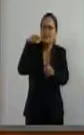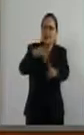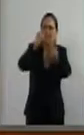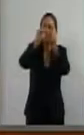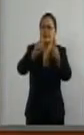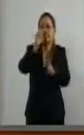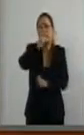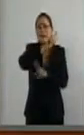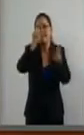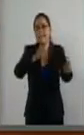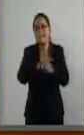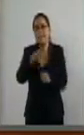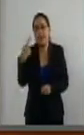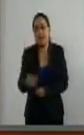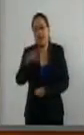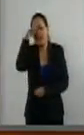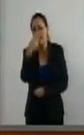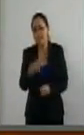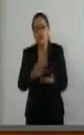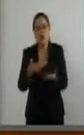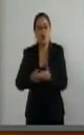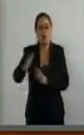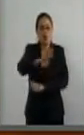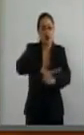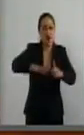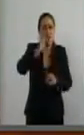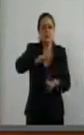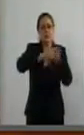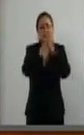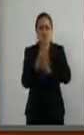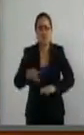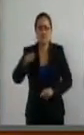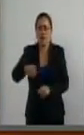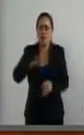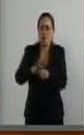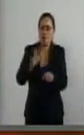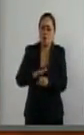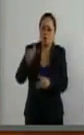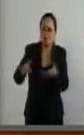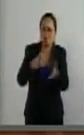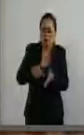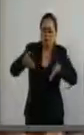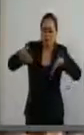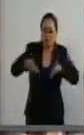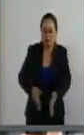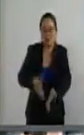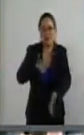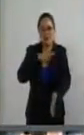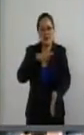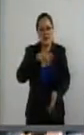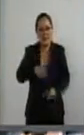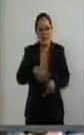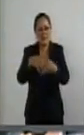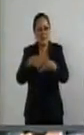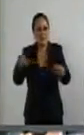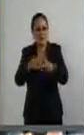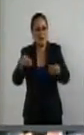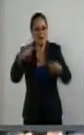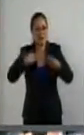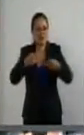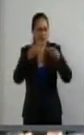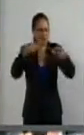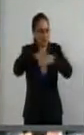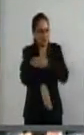que este país se ha convertido en una enorme fosa clandestina. De tal manera, amigos y